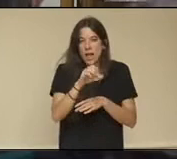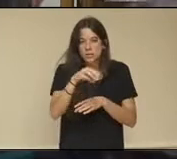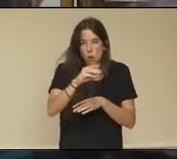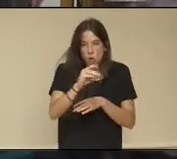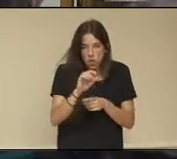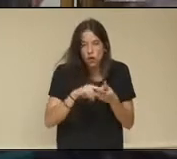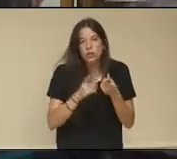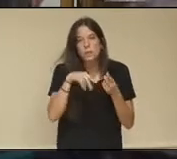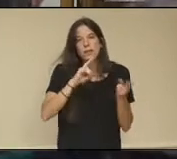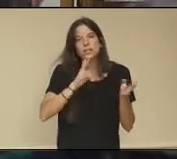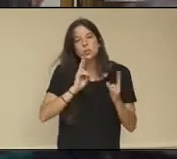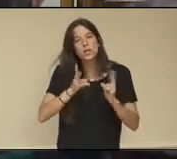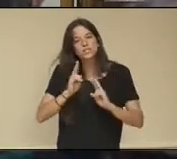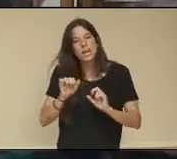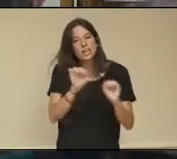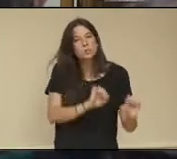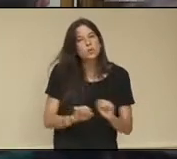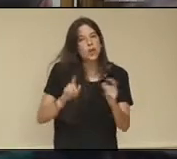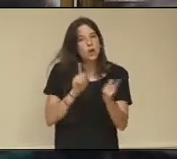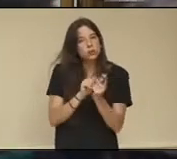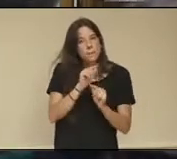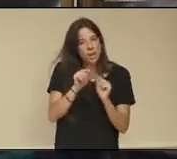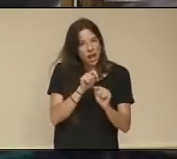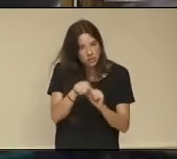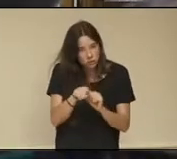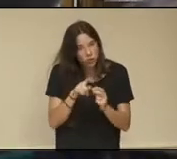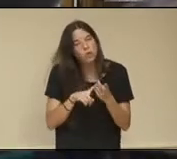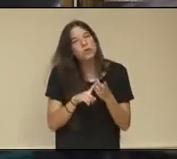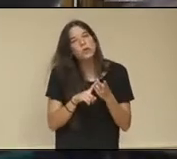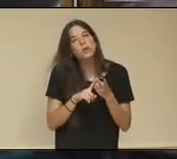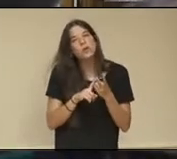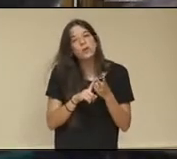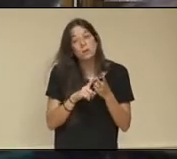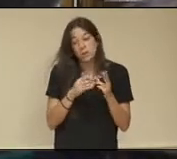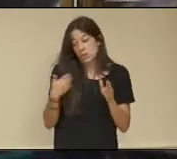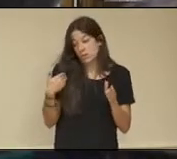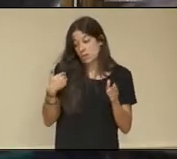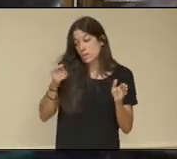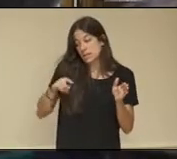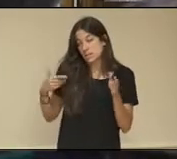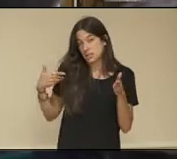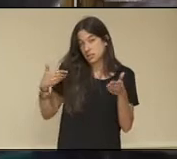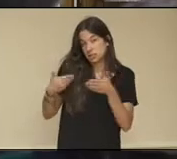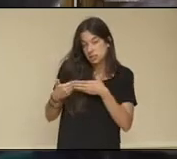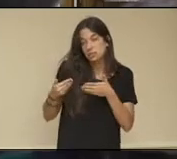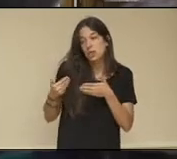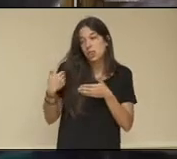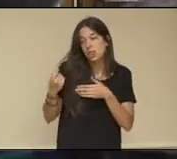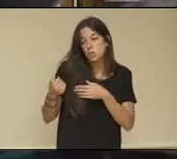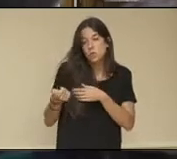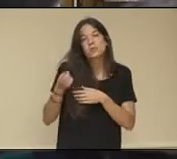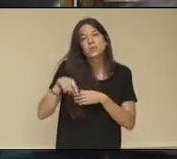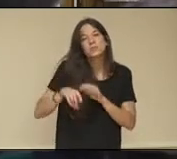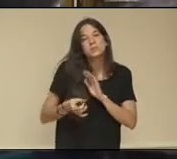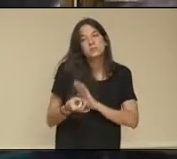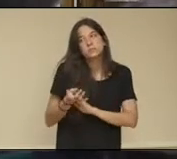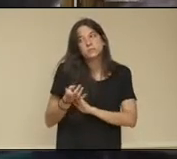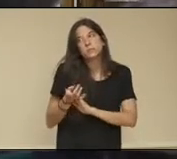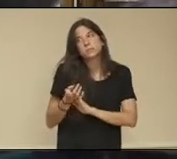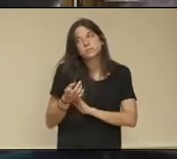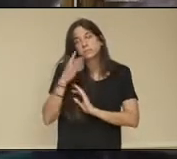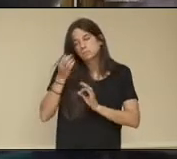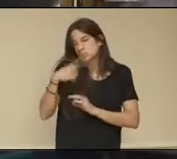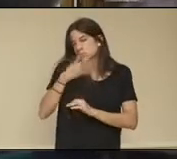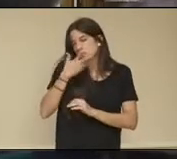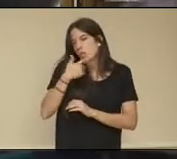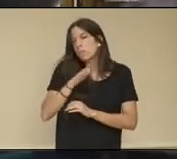inmune contra este parásito. Y en estos últimos meses, pues también, quizá algunos lo habéis